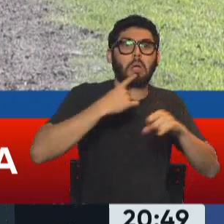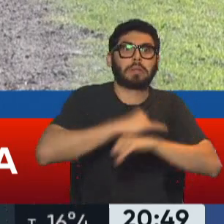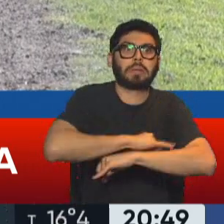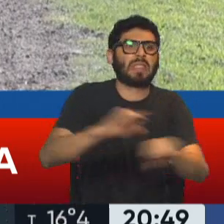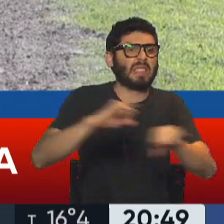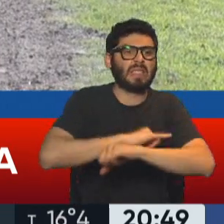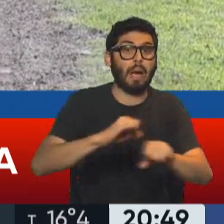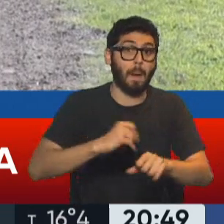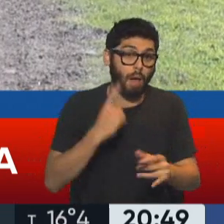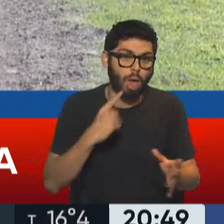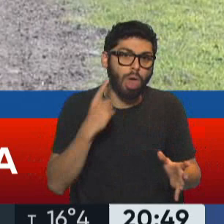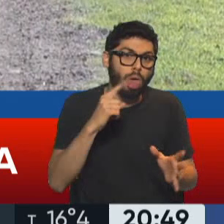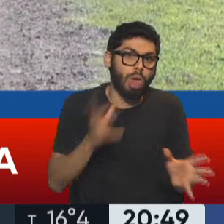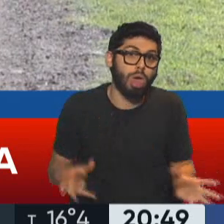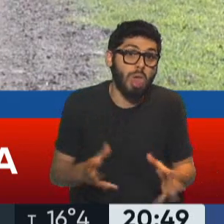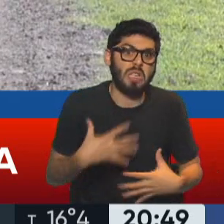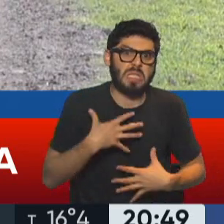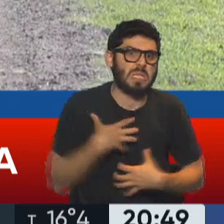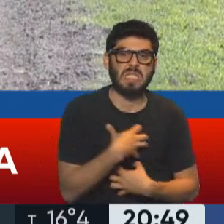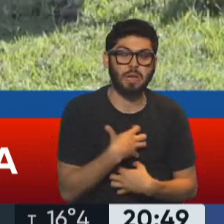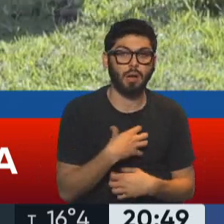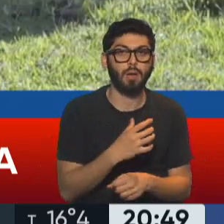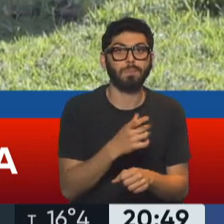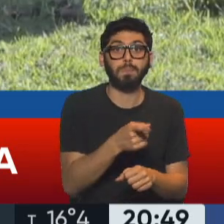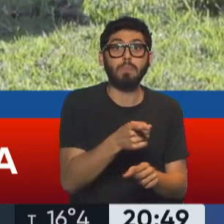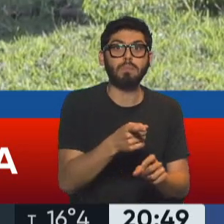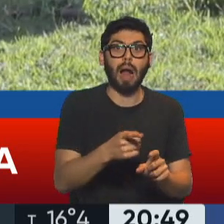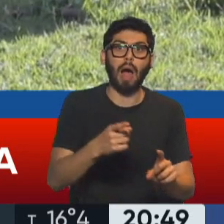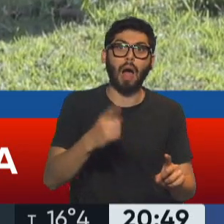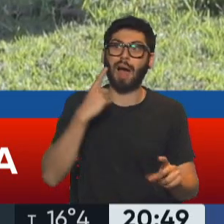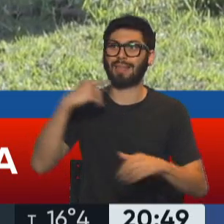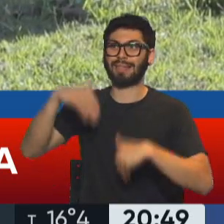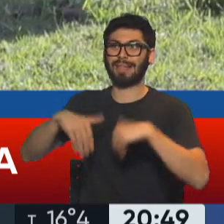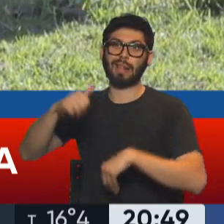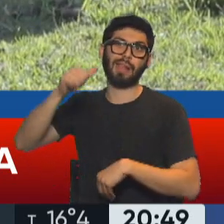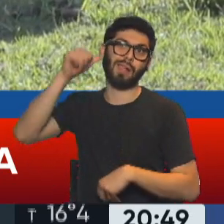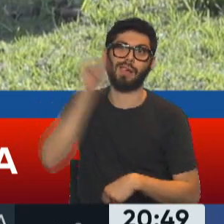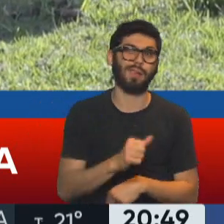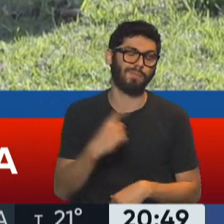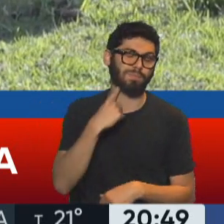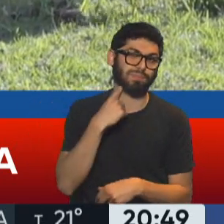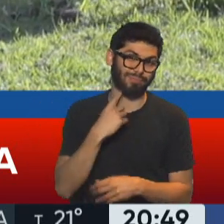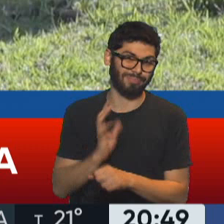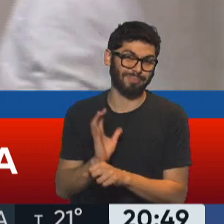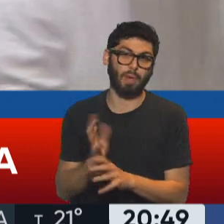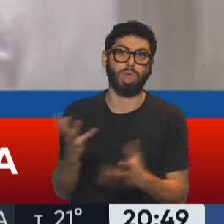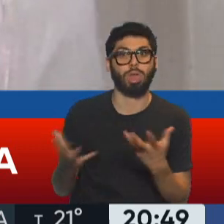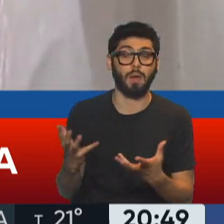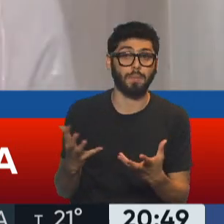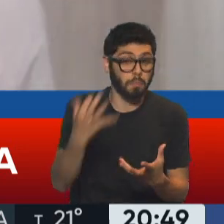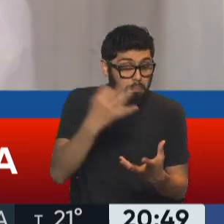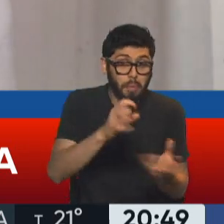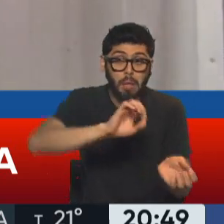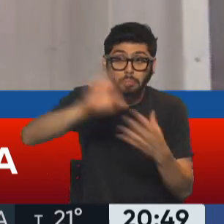los ánimos aún más en el sector agropecuario para tratar de lesionar las chances electorales del oficialismo. Bueno, nunca estuvieron cerradas